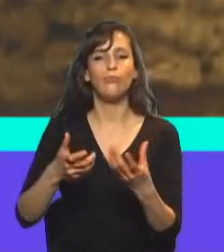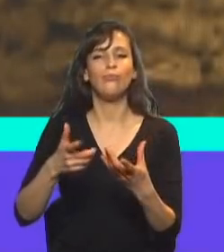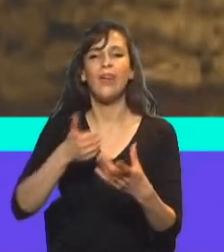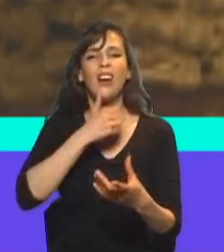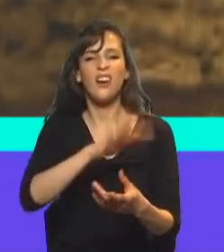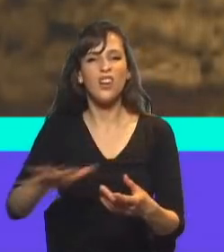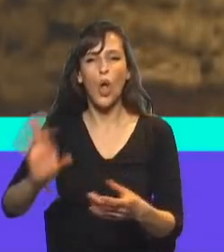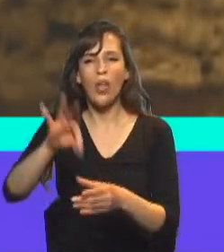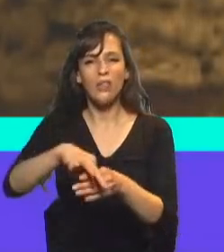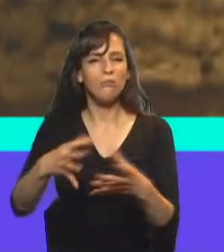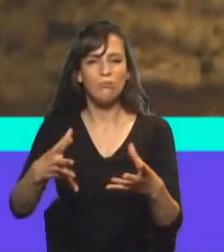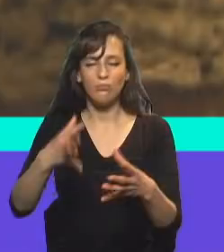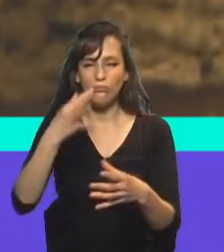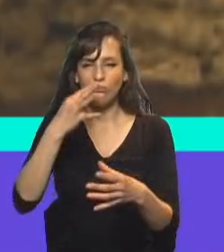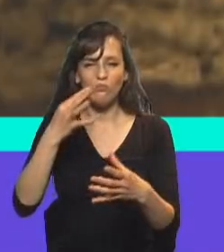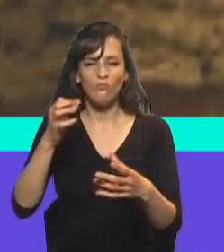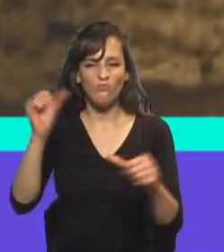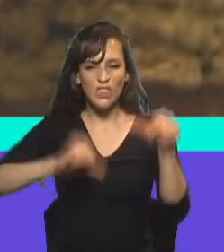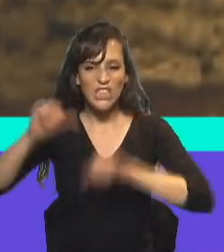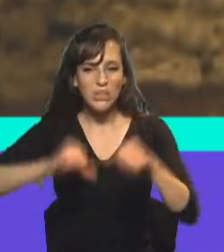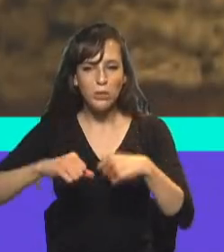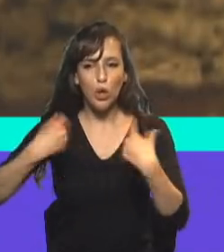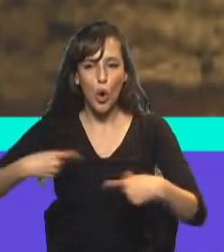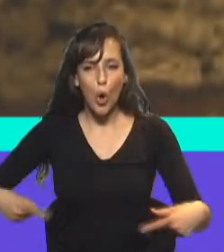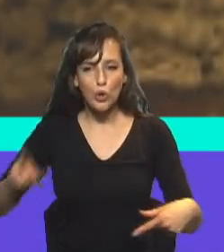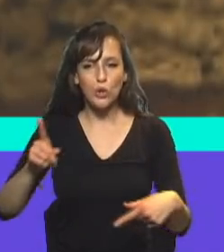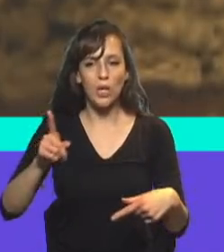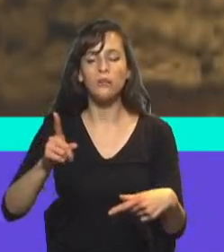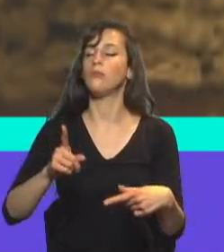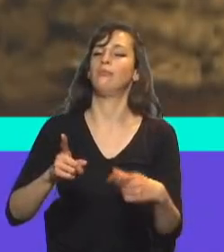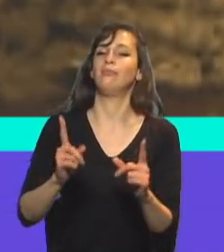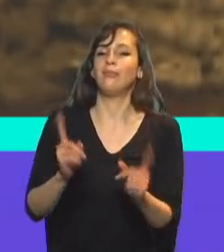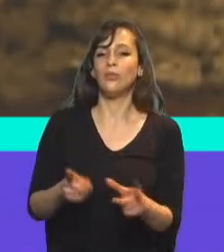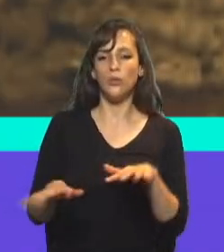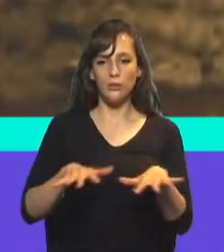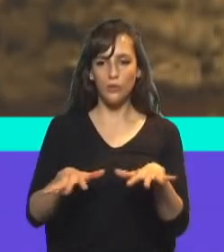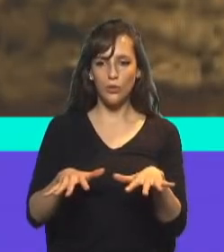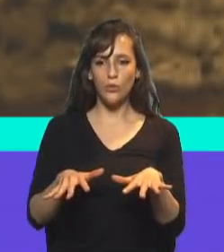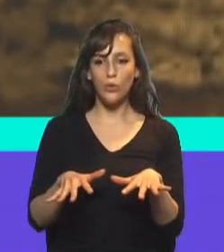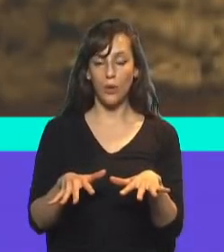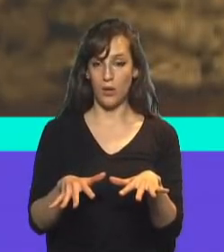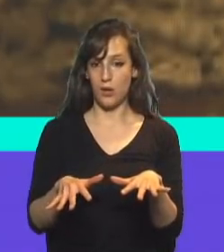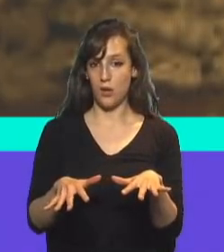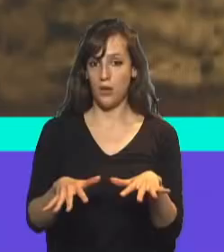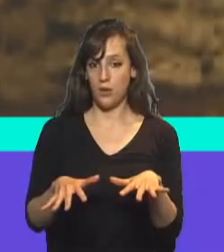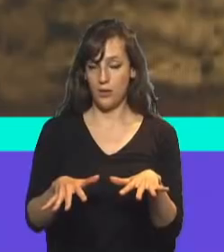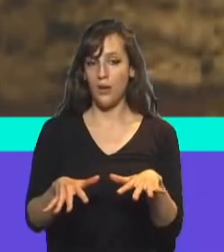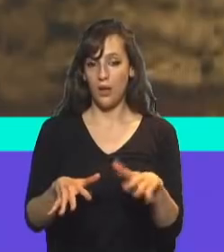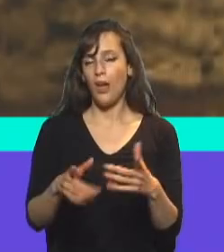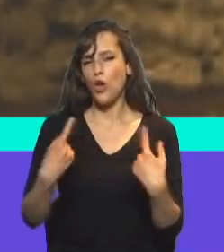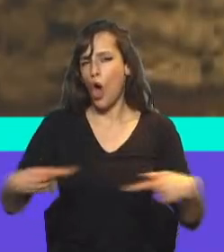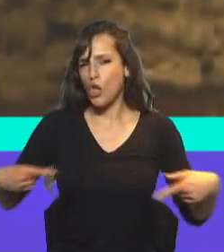agrotóxicos, con una cantidad de desastres aconteciendo alrededor que obviamente terminan en el